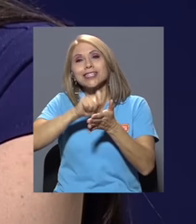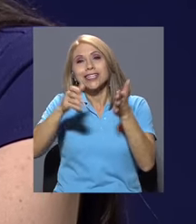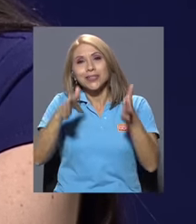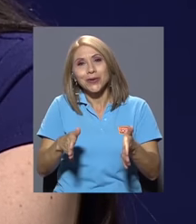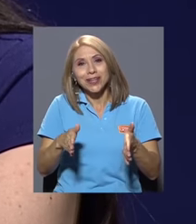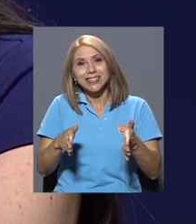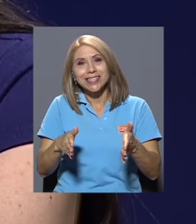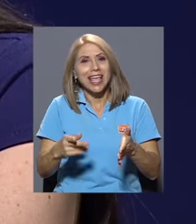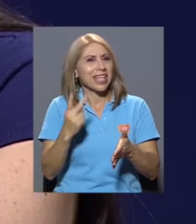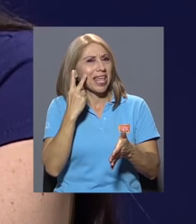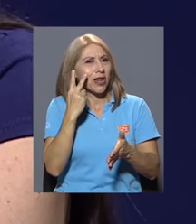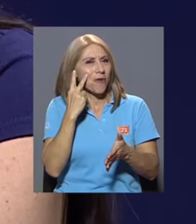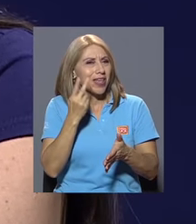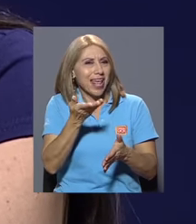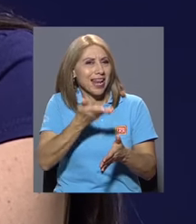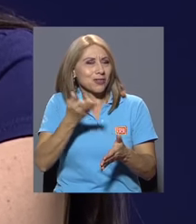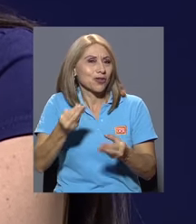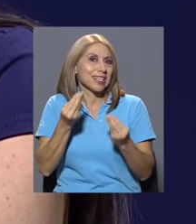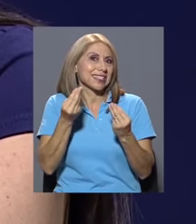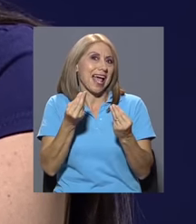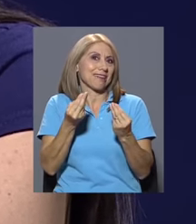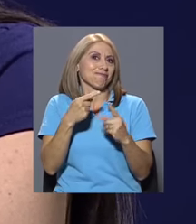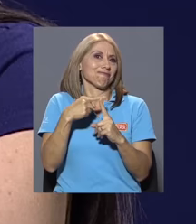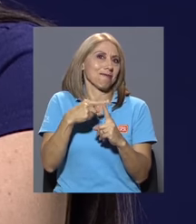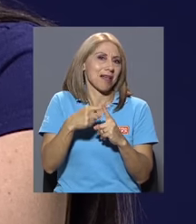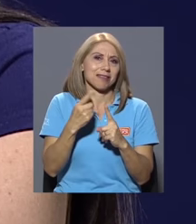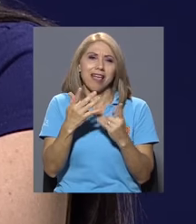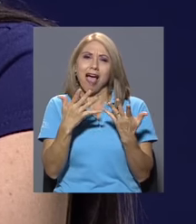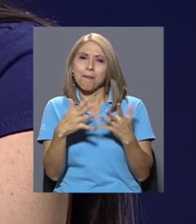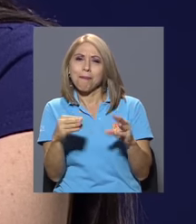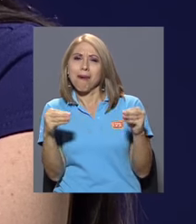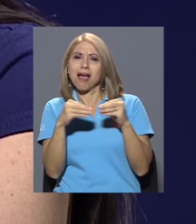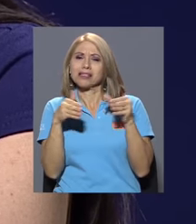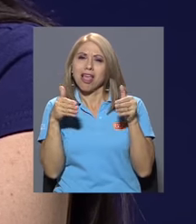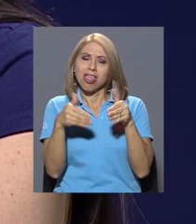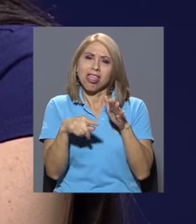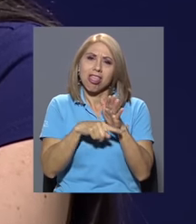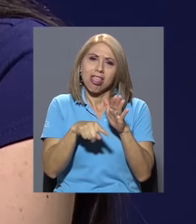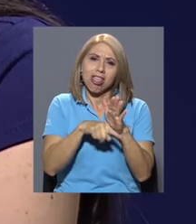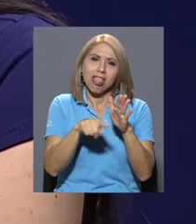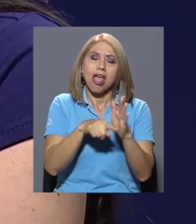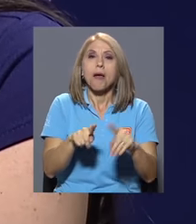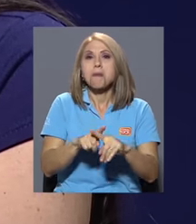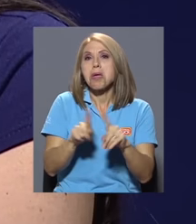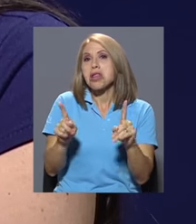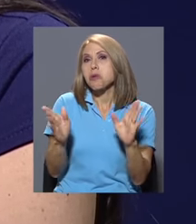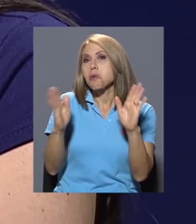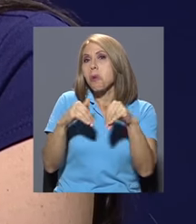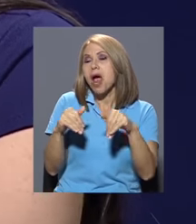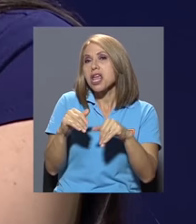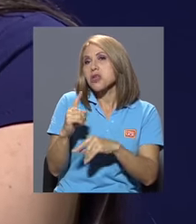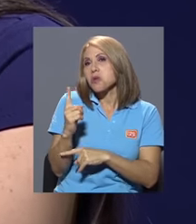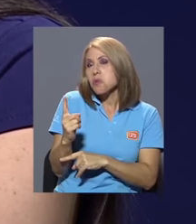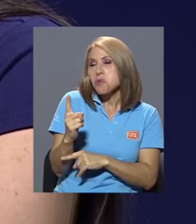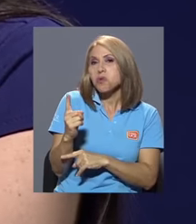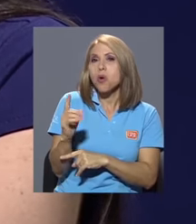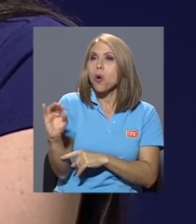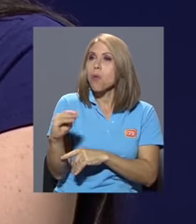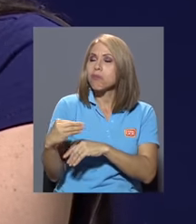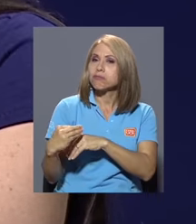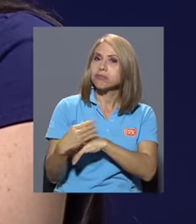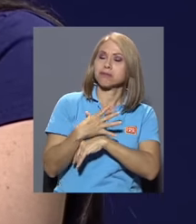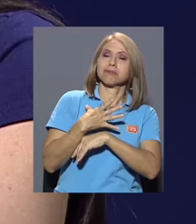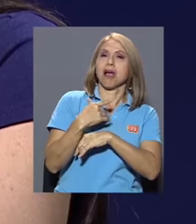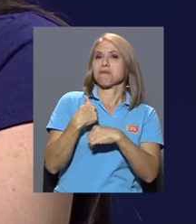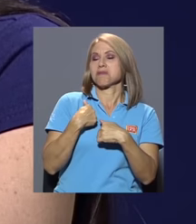veían las cosas tan bien. Pero no tengo ninguno que haya sido o que me haya marcado de